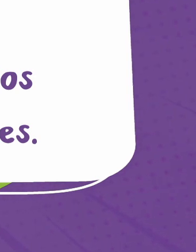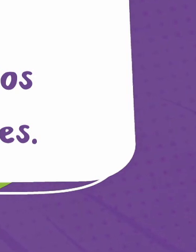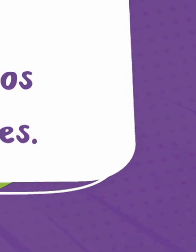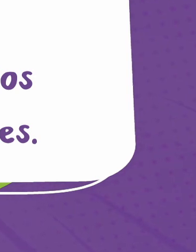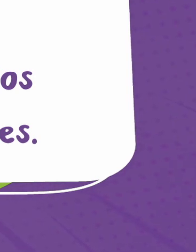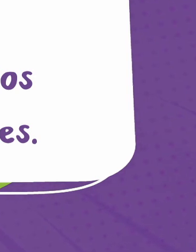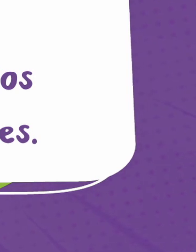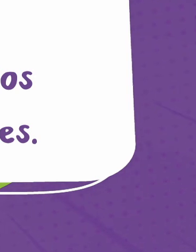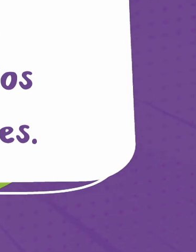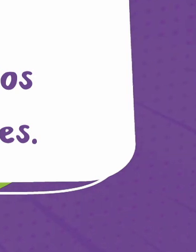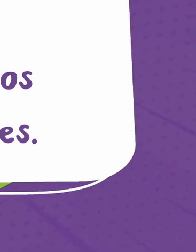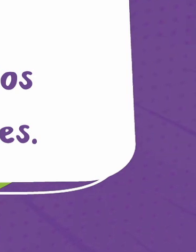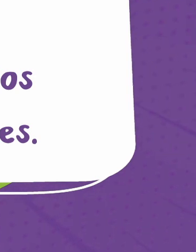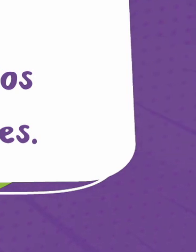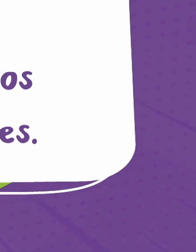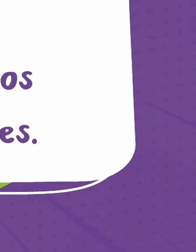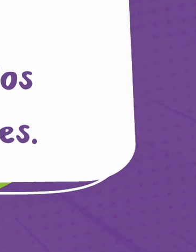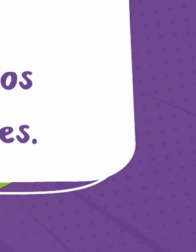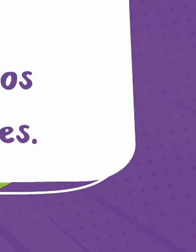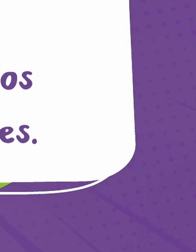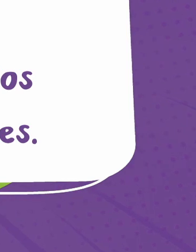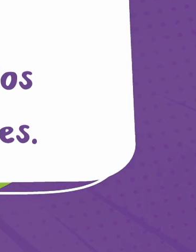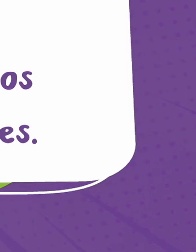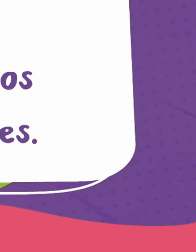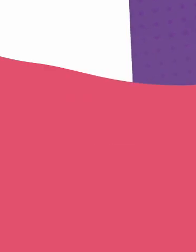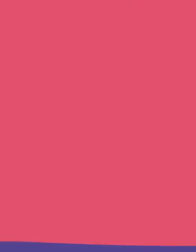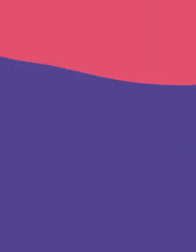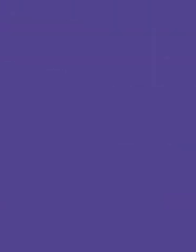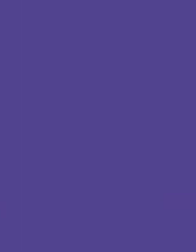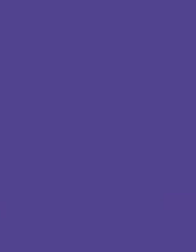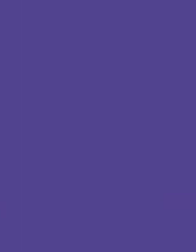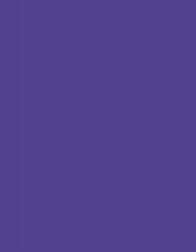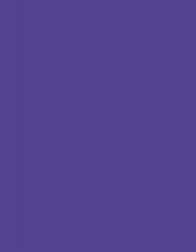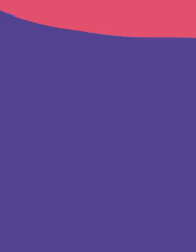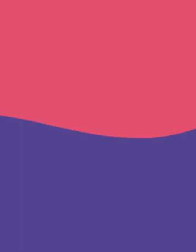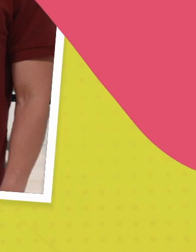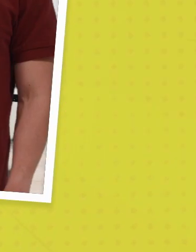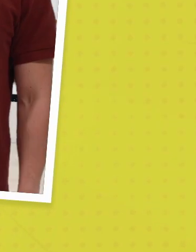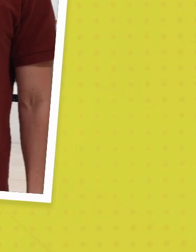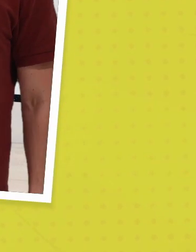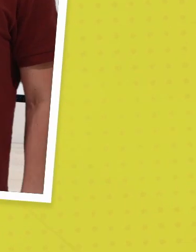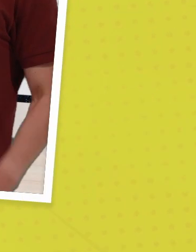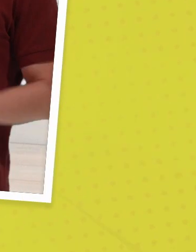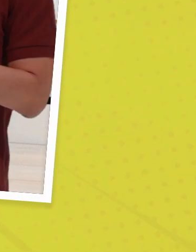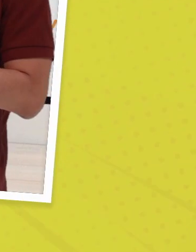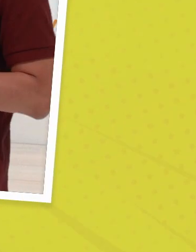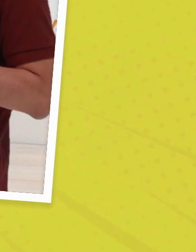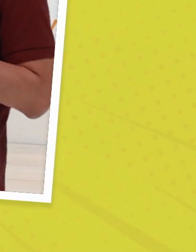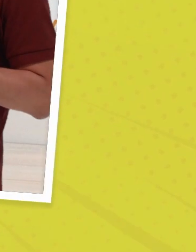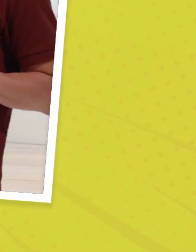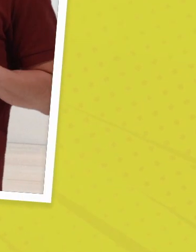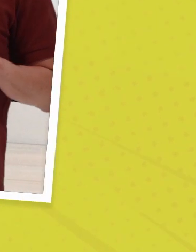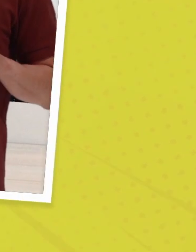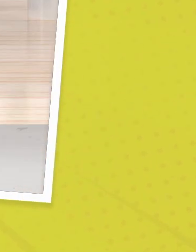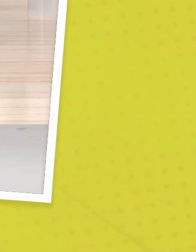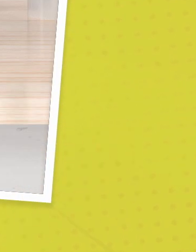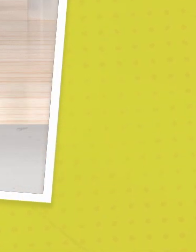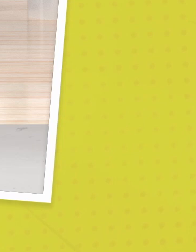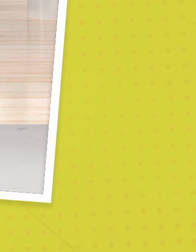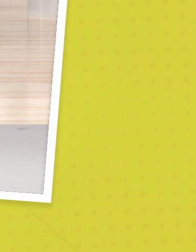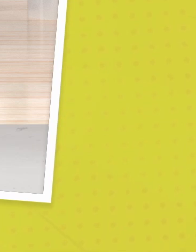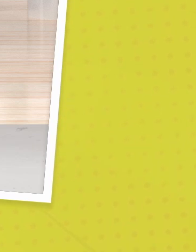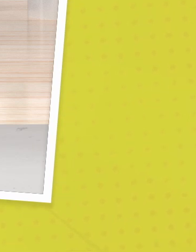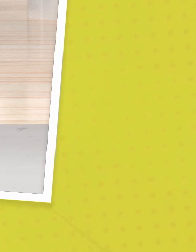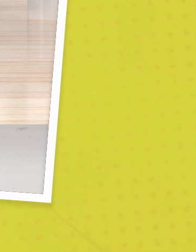casa usando los recursos no verbales y paraverbales. Hoy en Aprender la Tele trabajamos con el